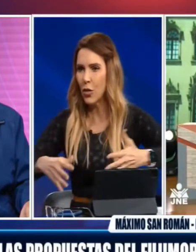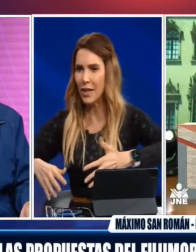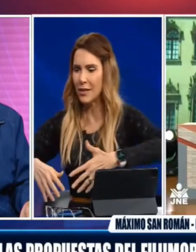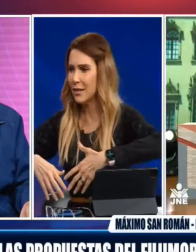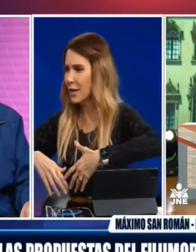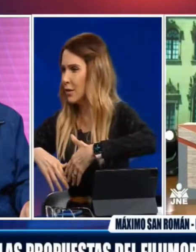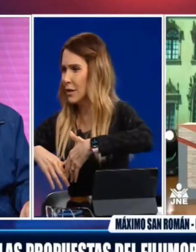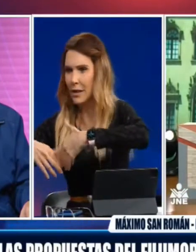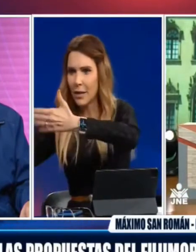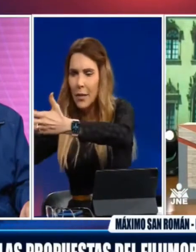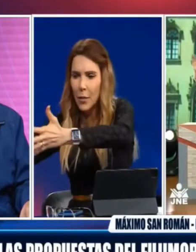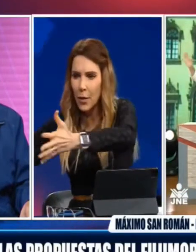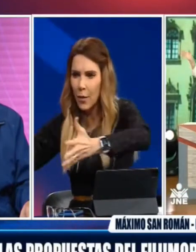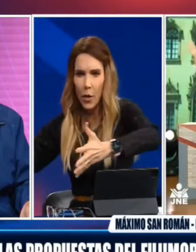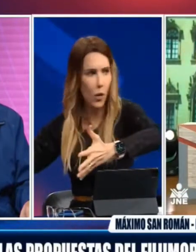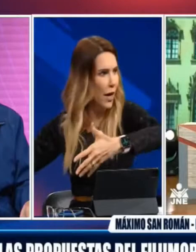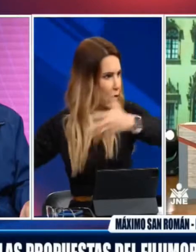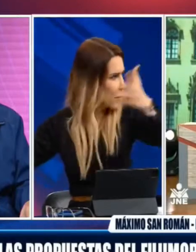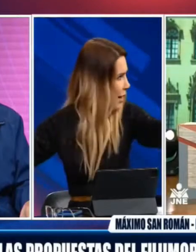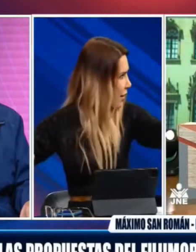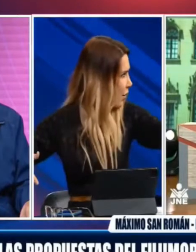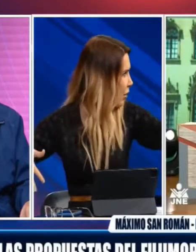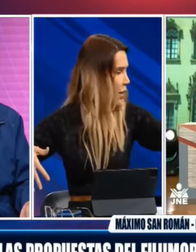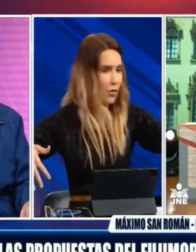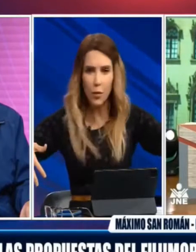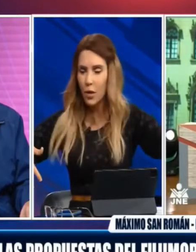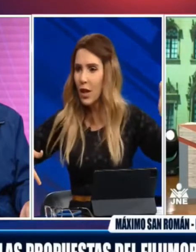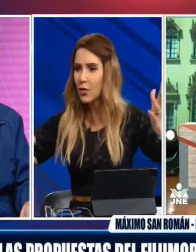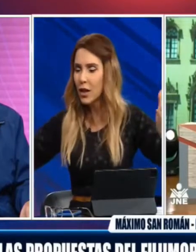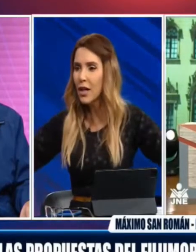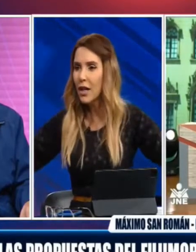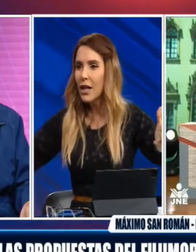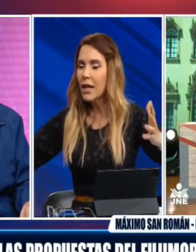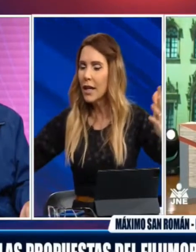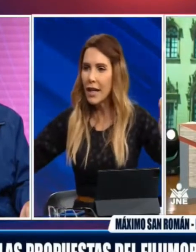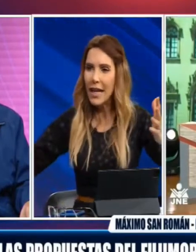ofreciendo esto, las 170.000 pruebas moleculares o más, creo cuántas son por día, no sé.